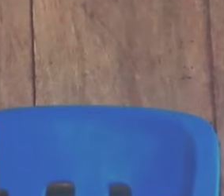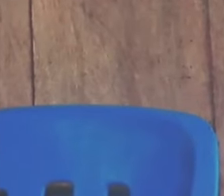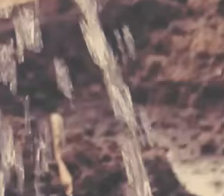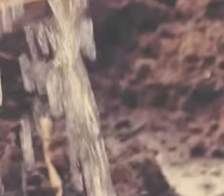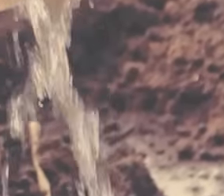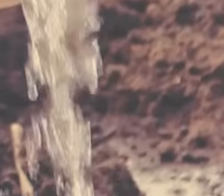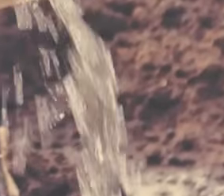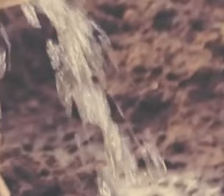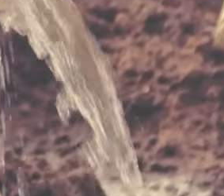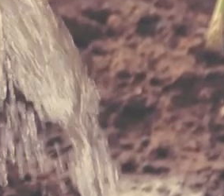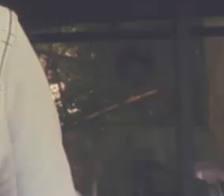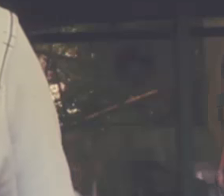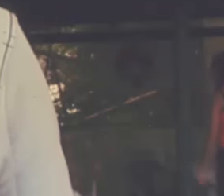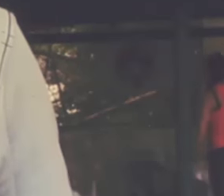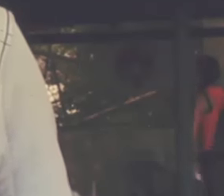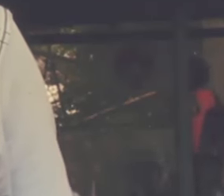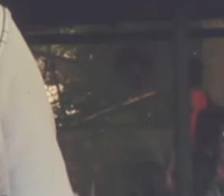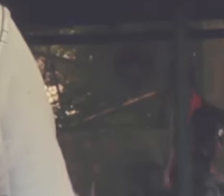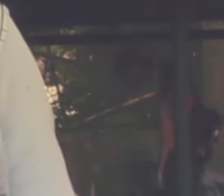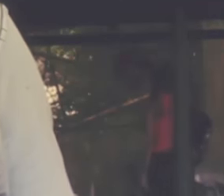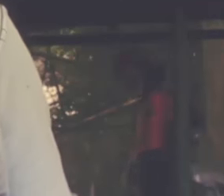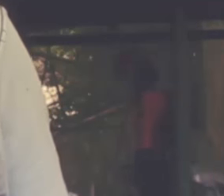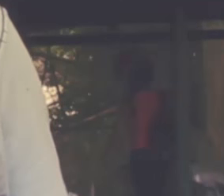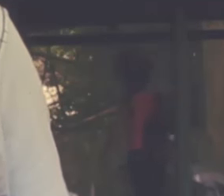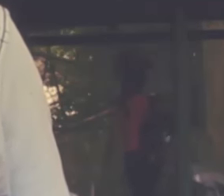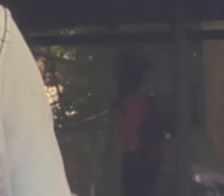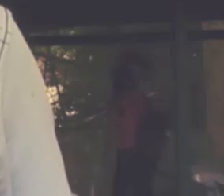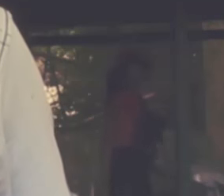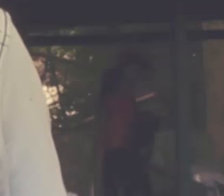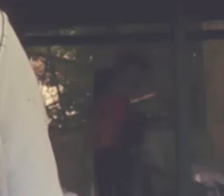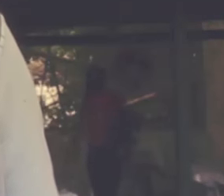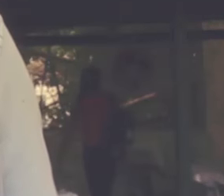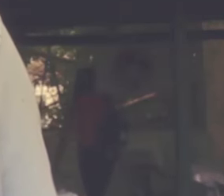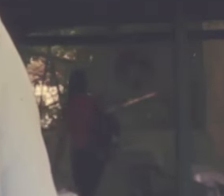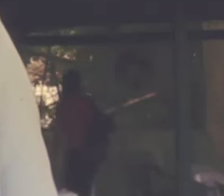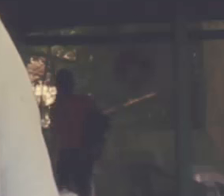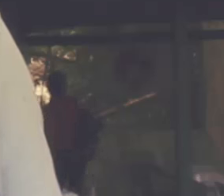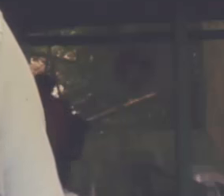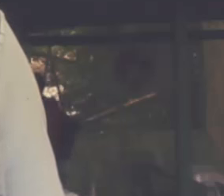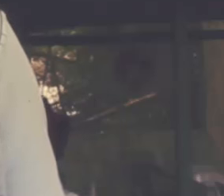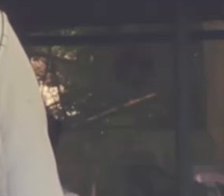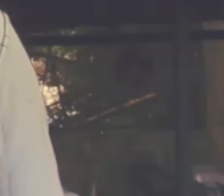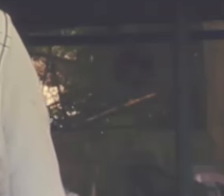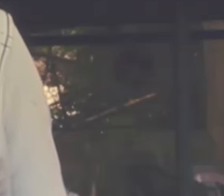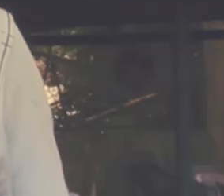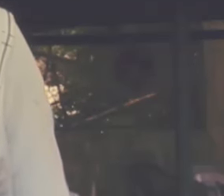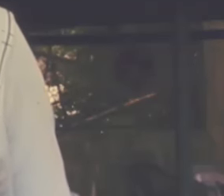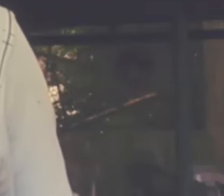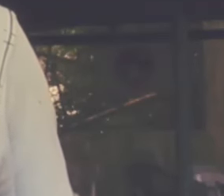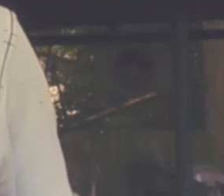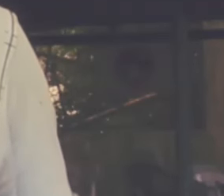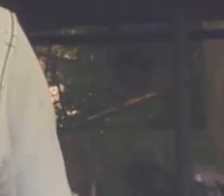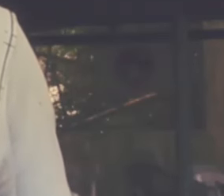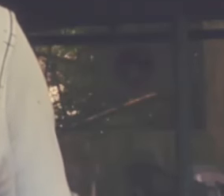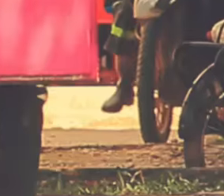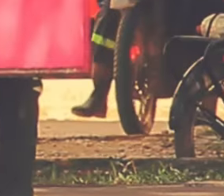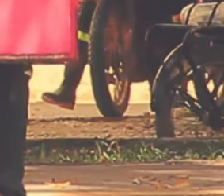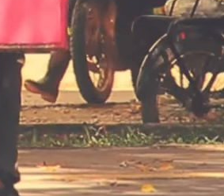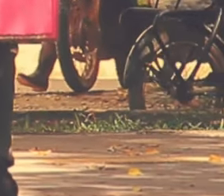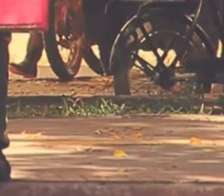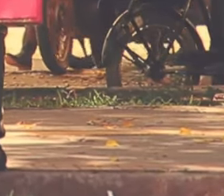le están apostando a la paz. Yo digo sí a la paz de Colombia, porque si los campos producen, hay progreso en los